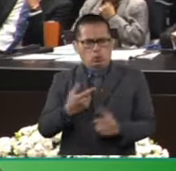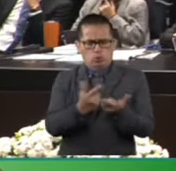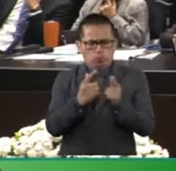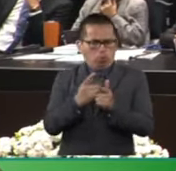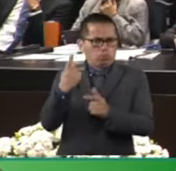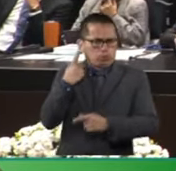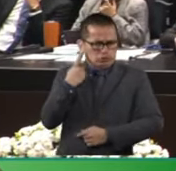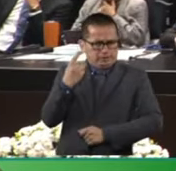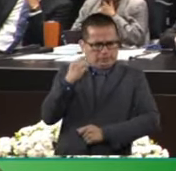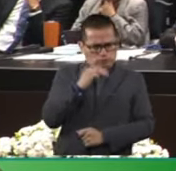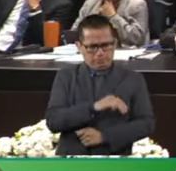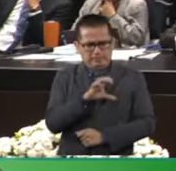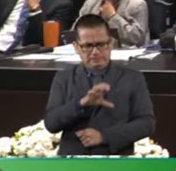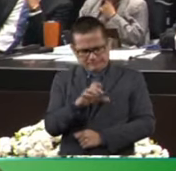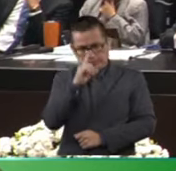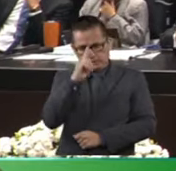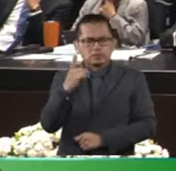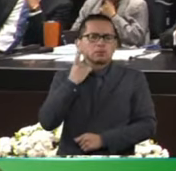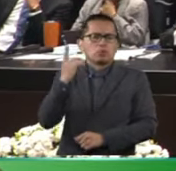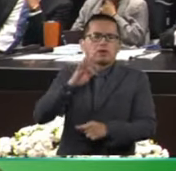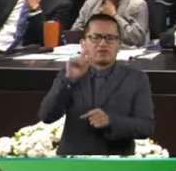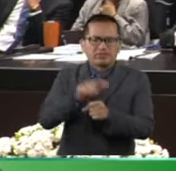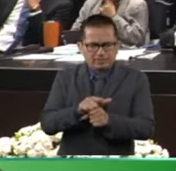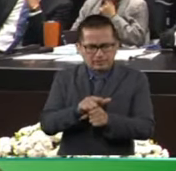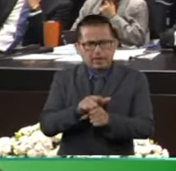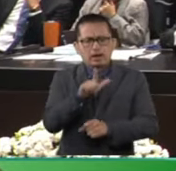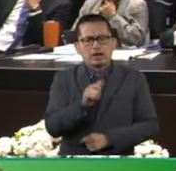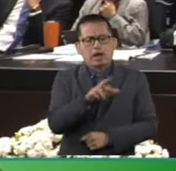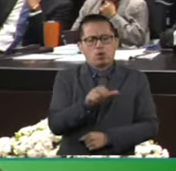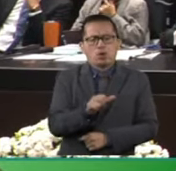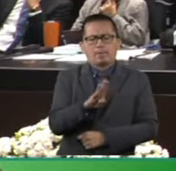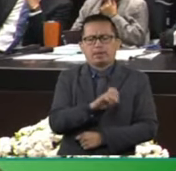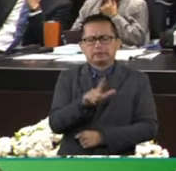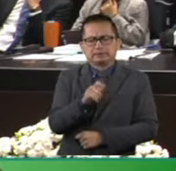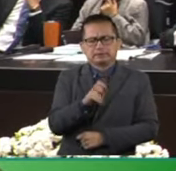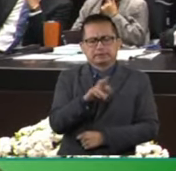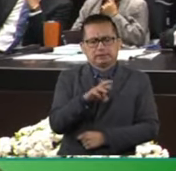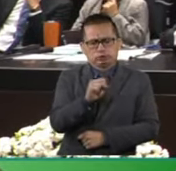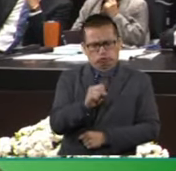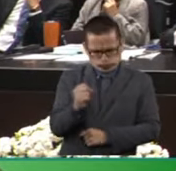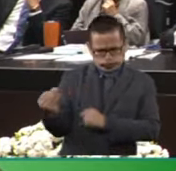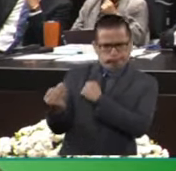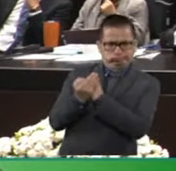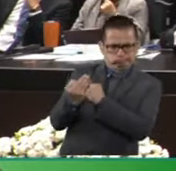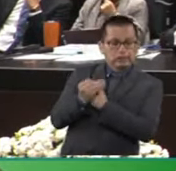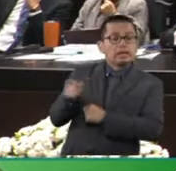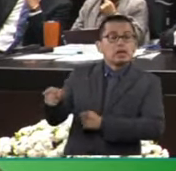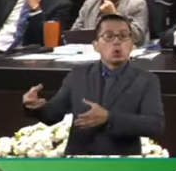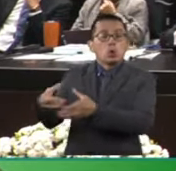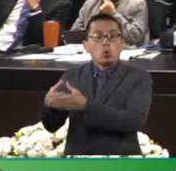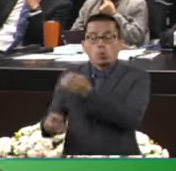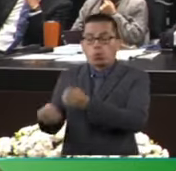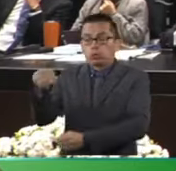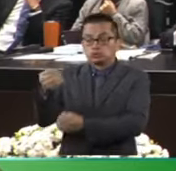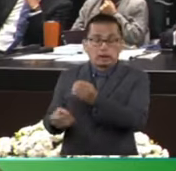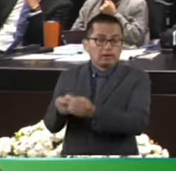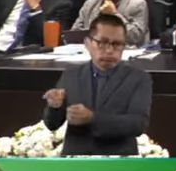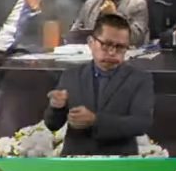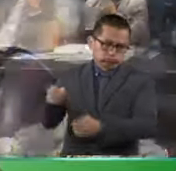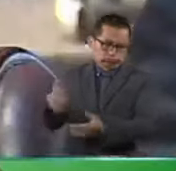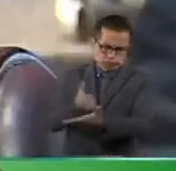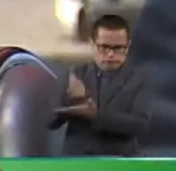ciudadano a la diputada federal Laura Ballesteros en un juzgado de la Ciudad de